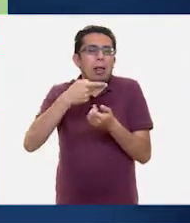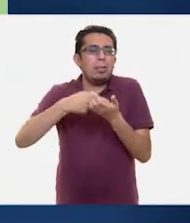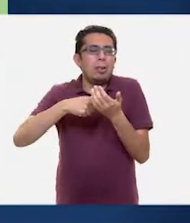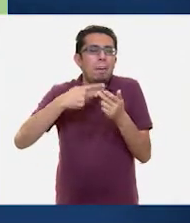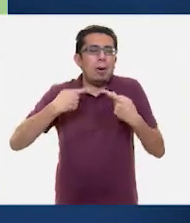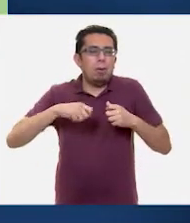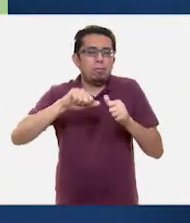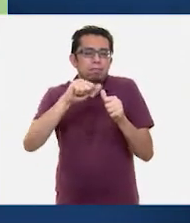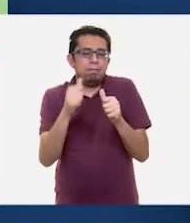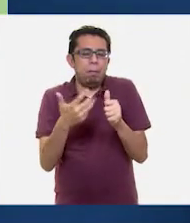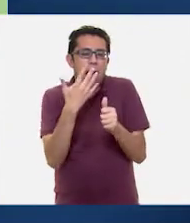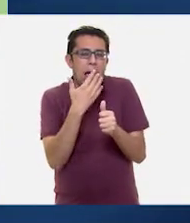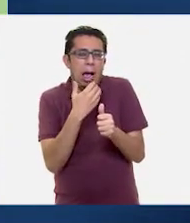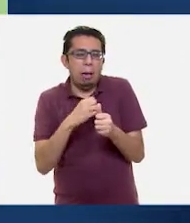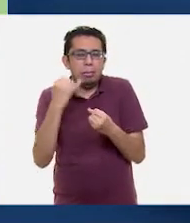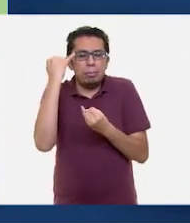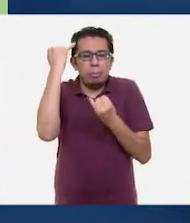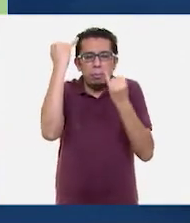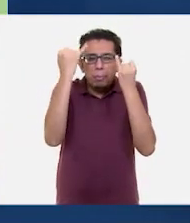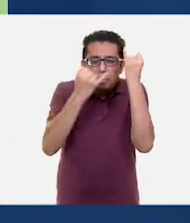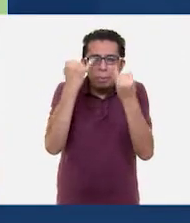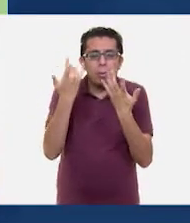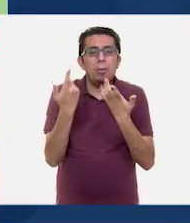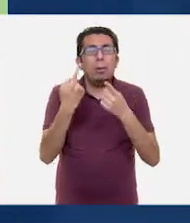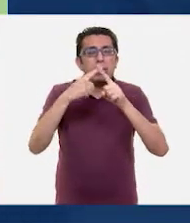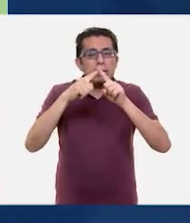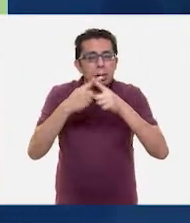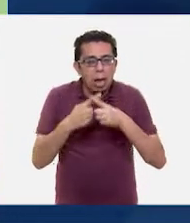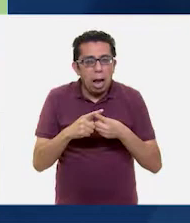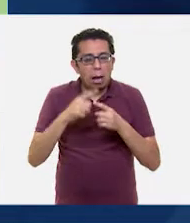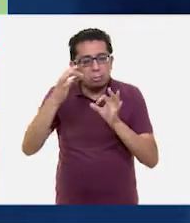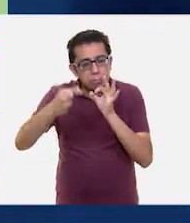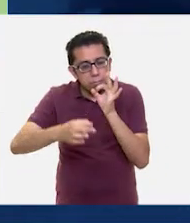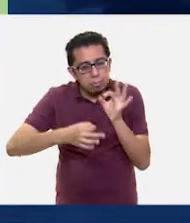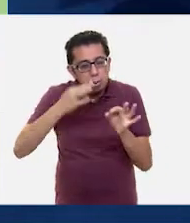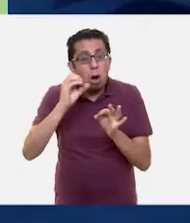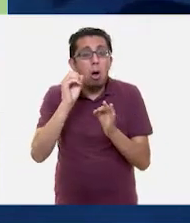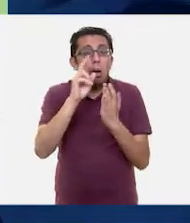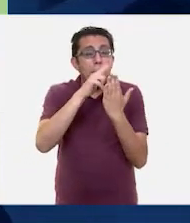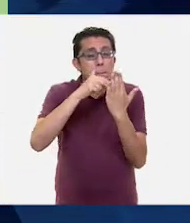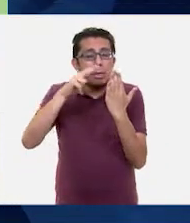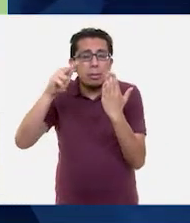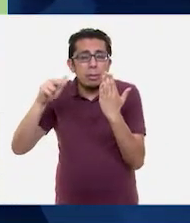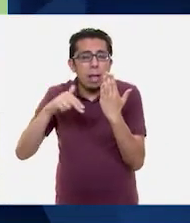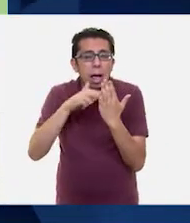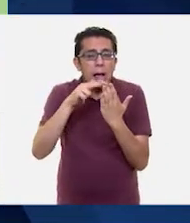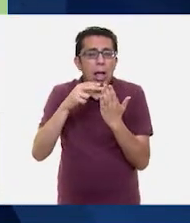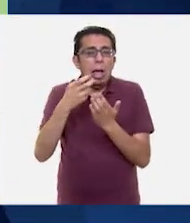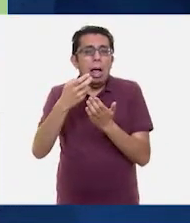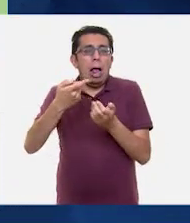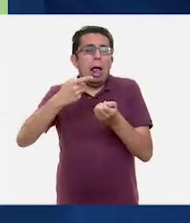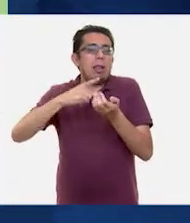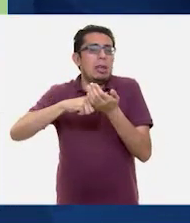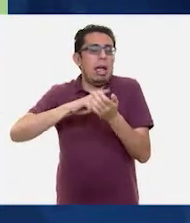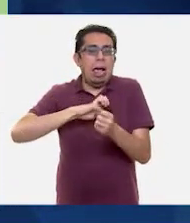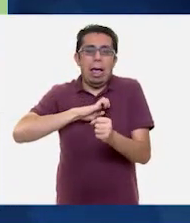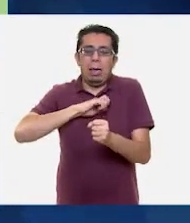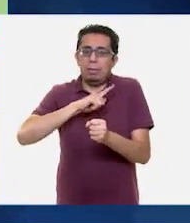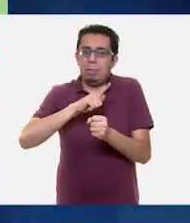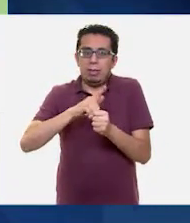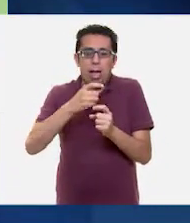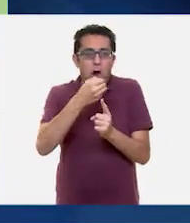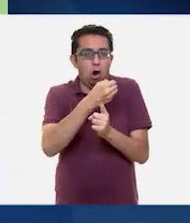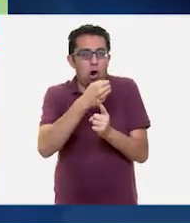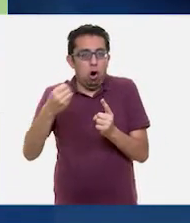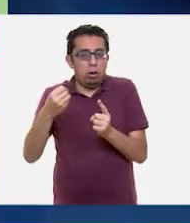mano, bien sea bordado, tejido o pintado. Generan una sucesión especial y muchas de ellas